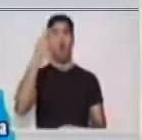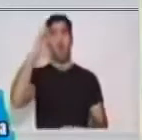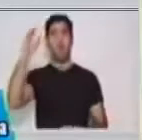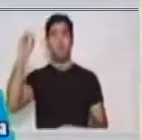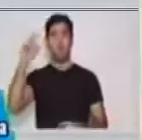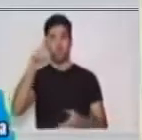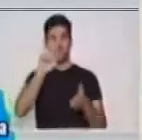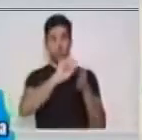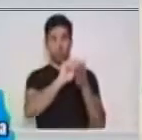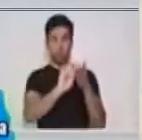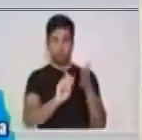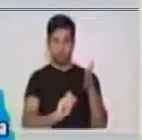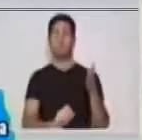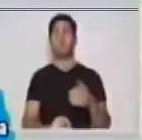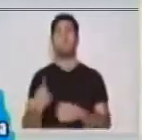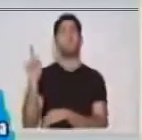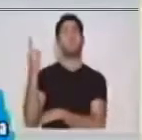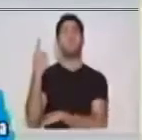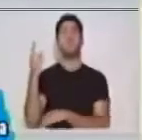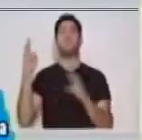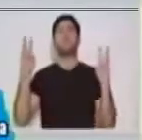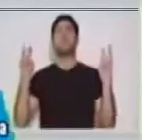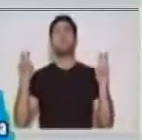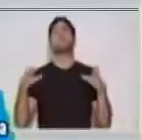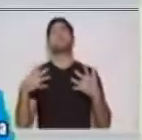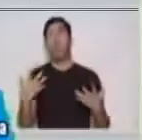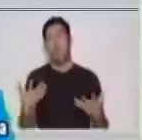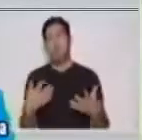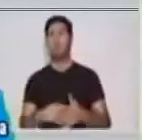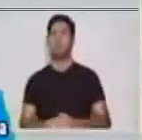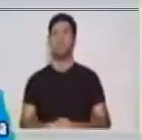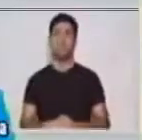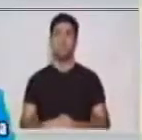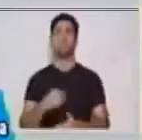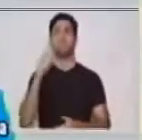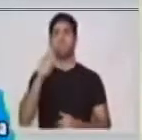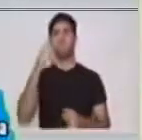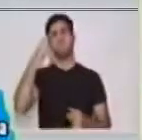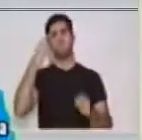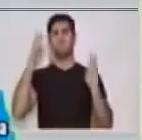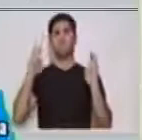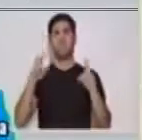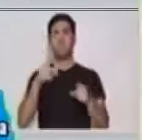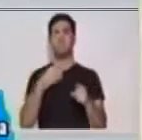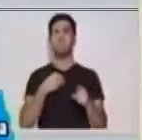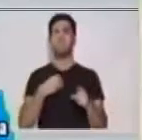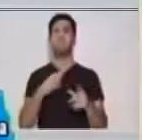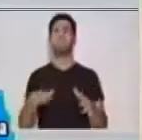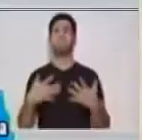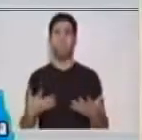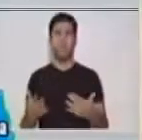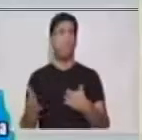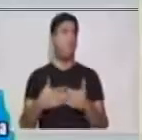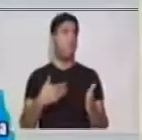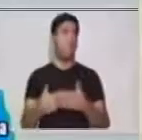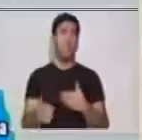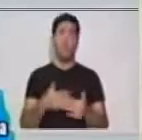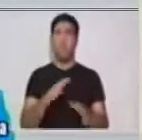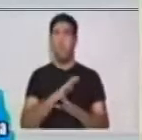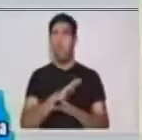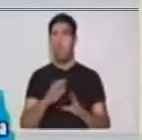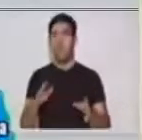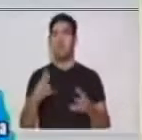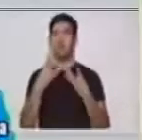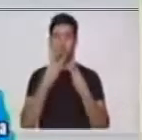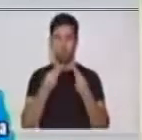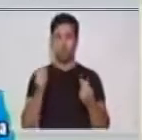pero primero vas a elegir un tema. ¿Qué tema puedes elegir? Puede ser